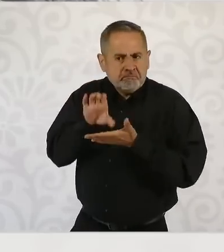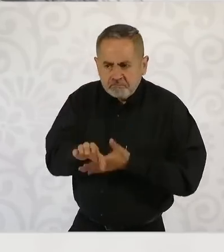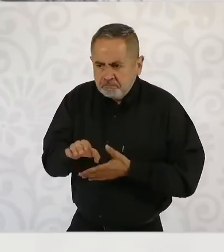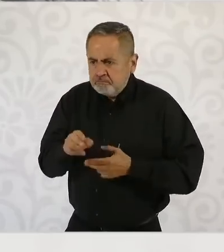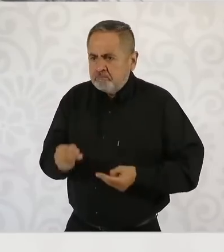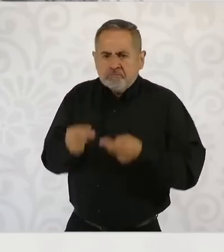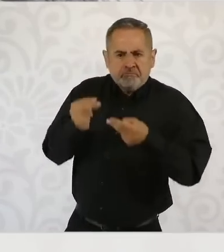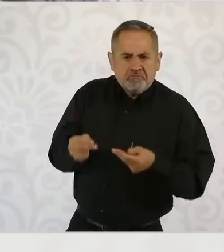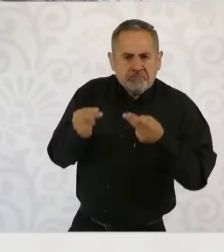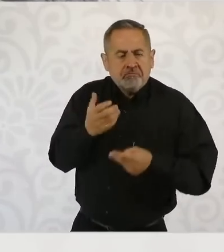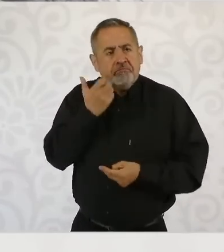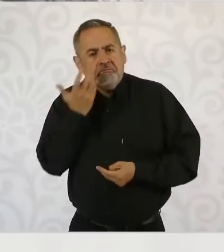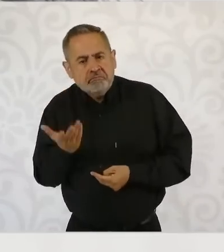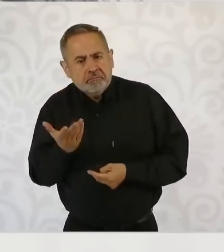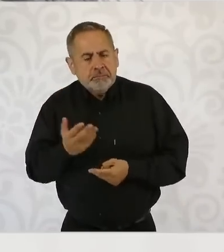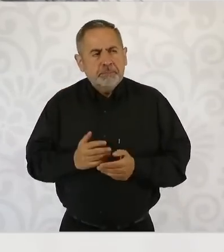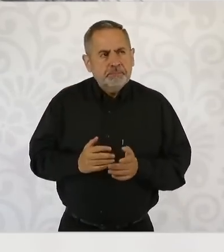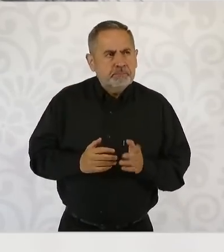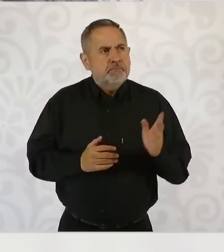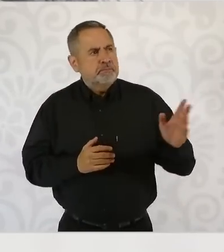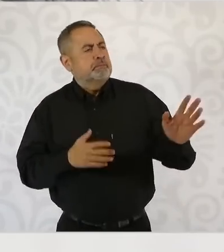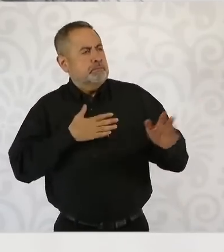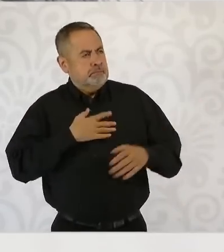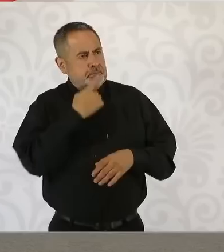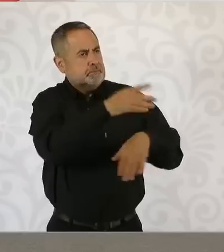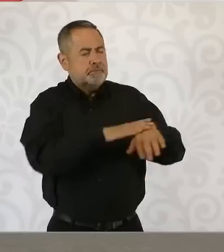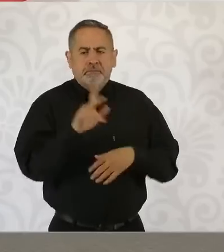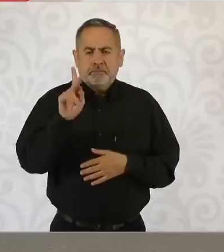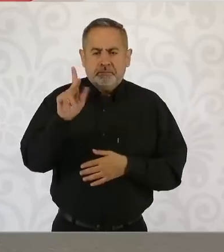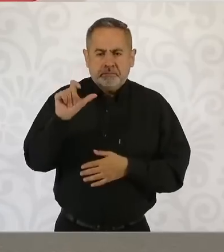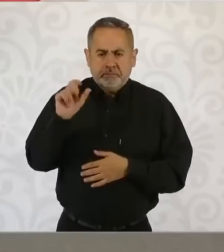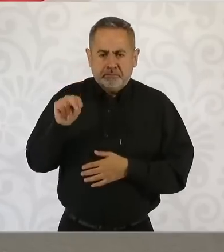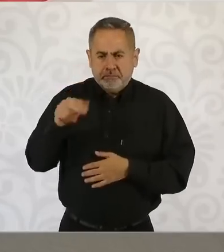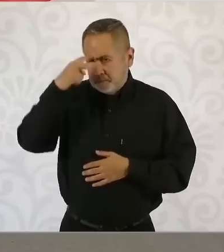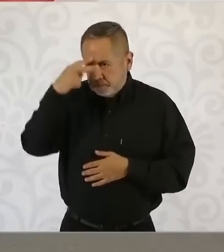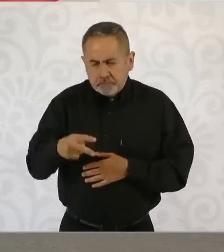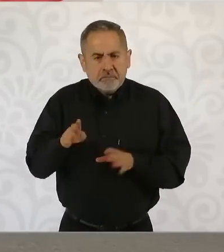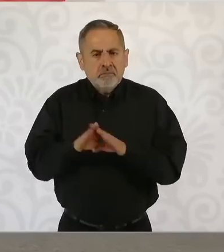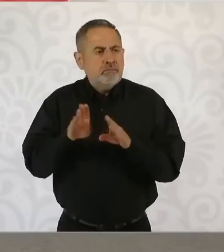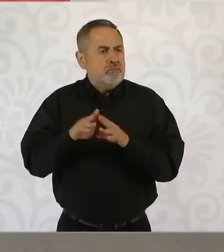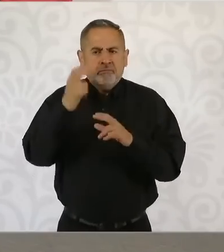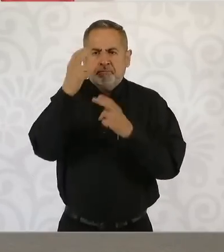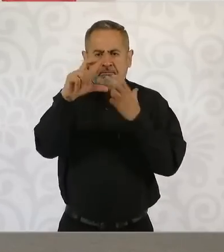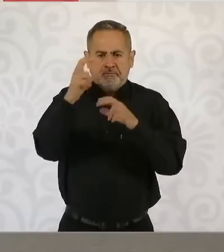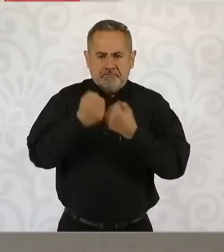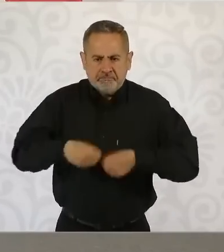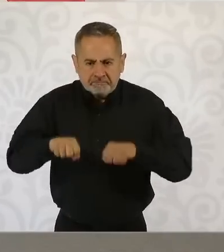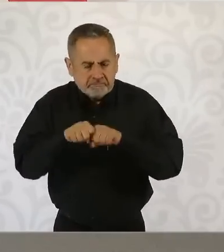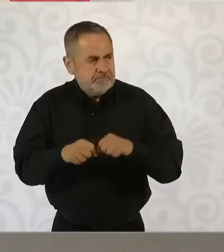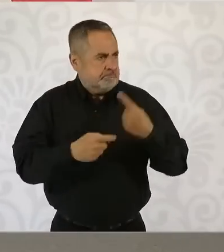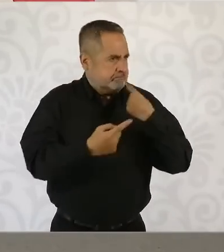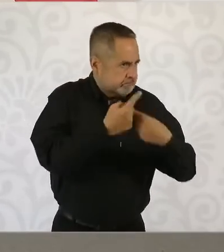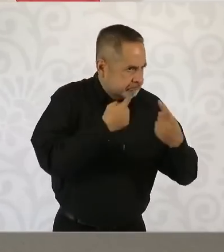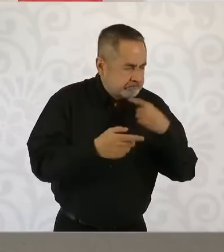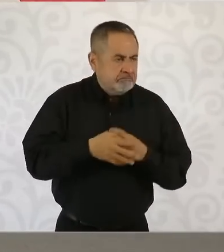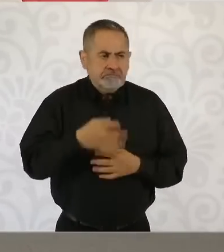pues hablamos de cuál es el Plan México, cómo invertir, justo hablamos de